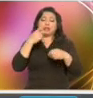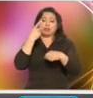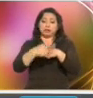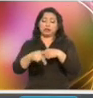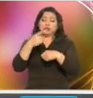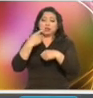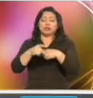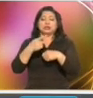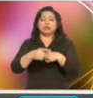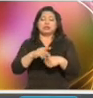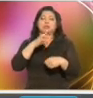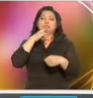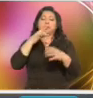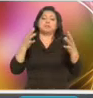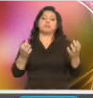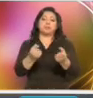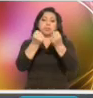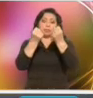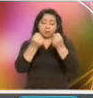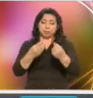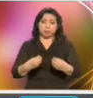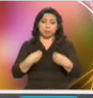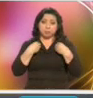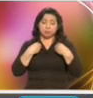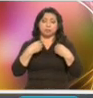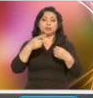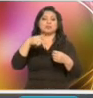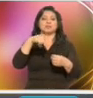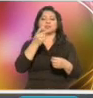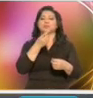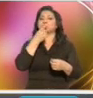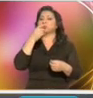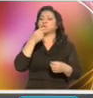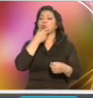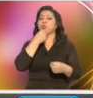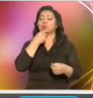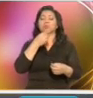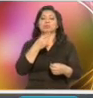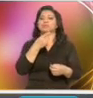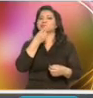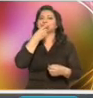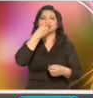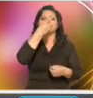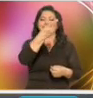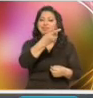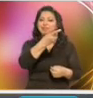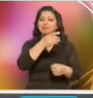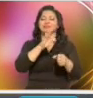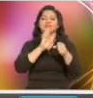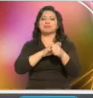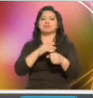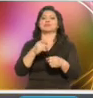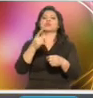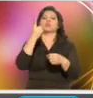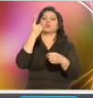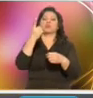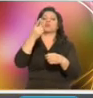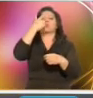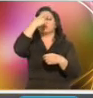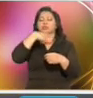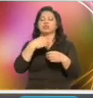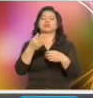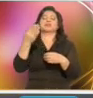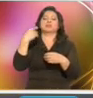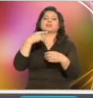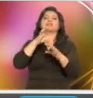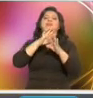Pino Suárez estén a salvo. Pero lo que no le dice Lascurain, que fue una gran cobardía, fue que la noche anterior habían asesinado